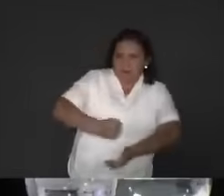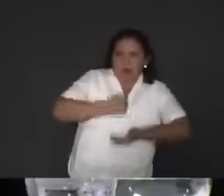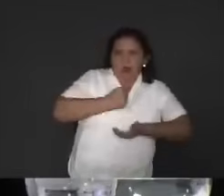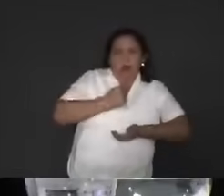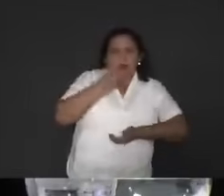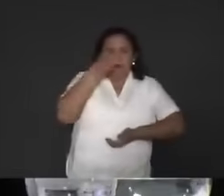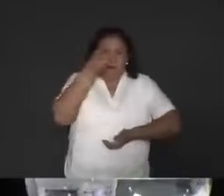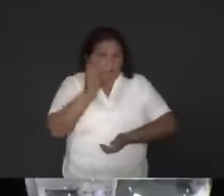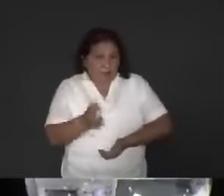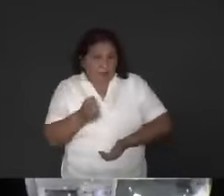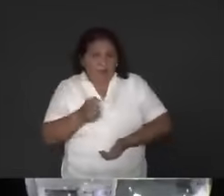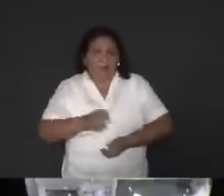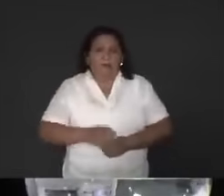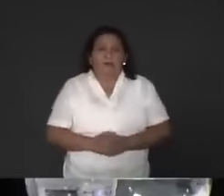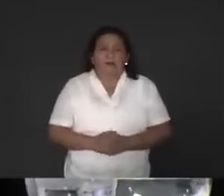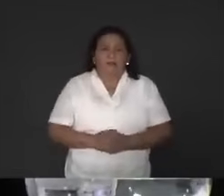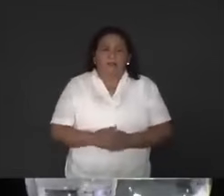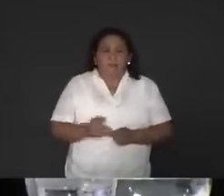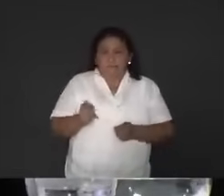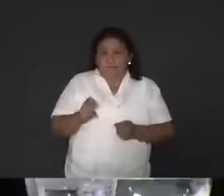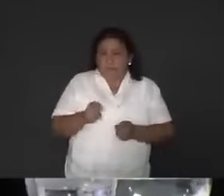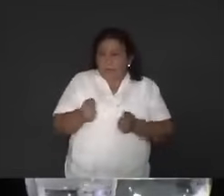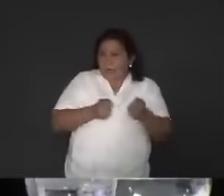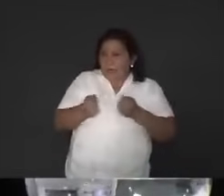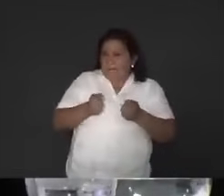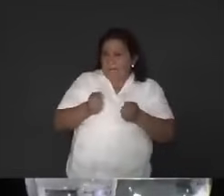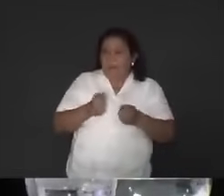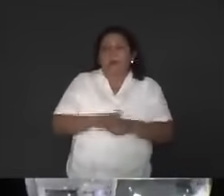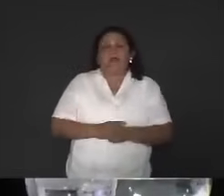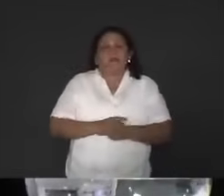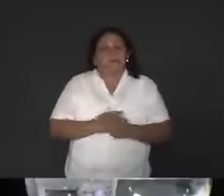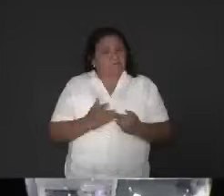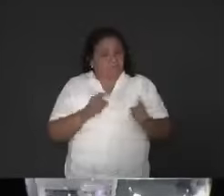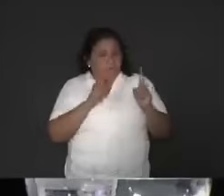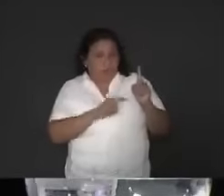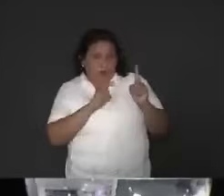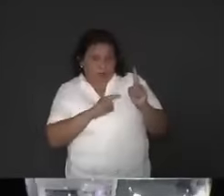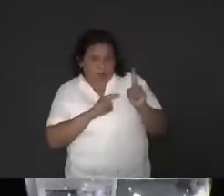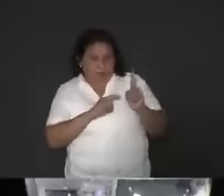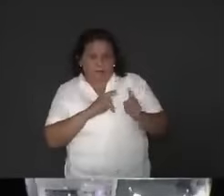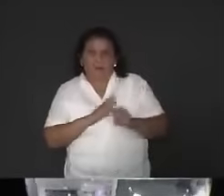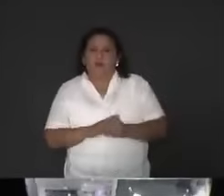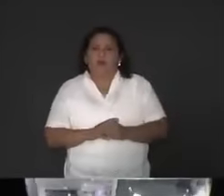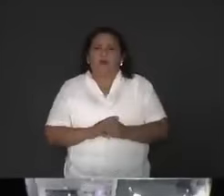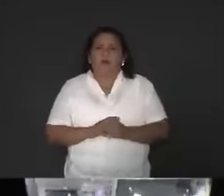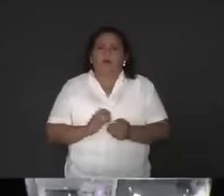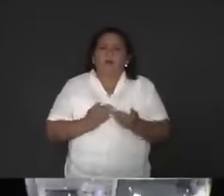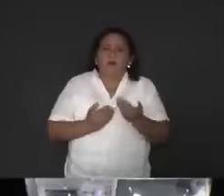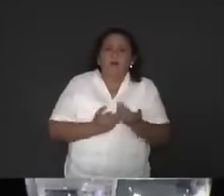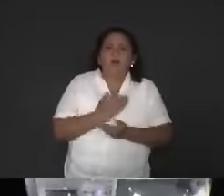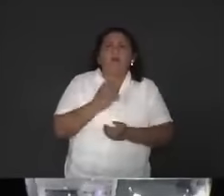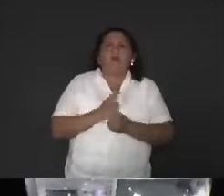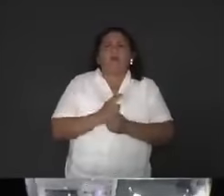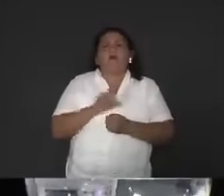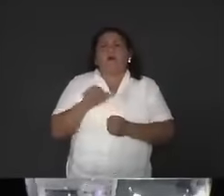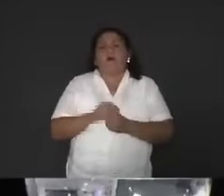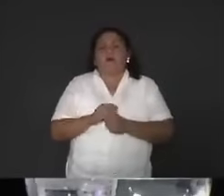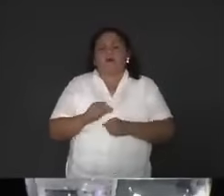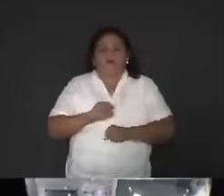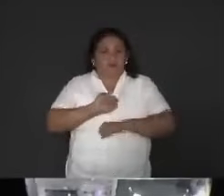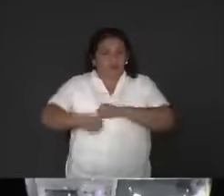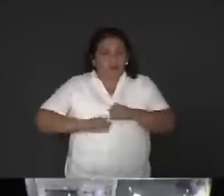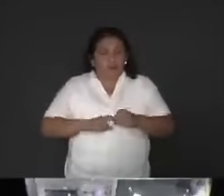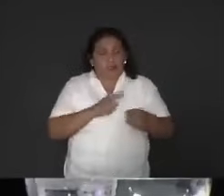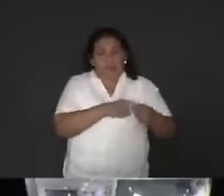mediante estas estrategias. Propongo generar un nuevo pacto social entre el gobierno, empresarios y